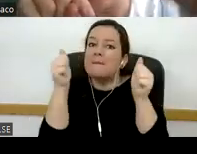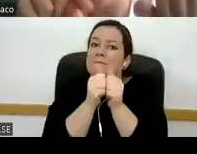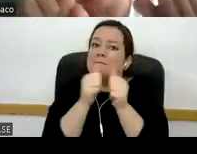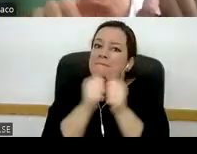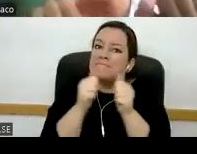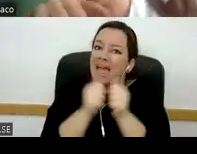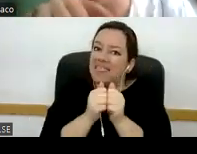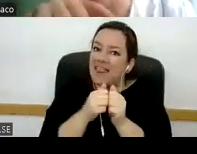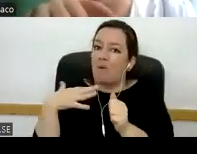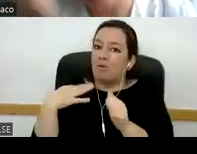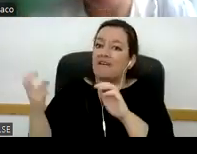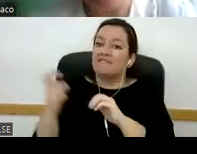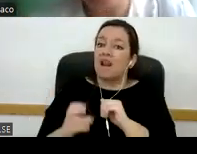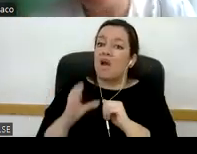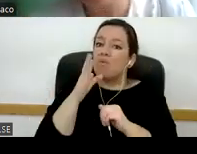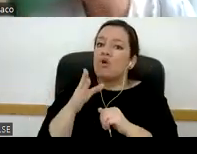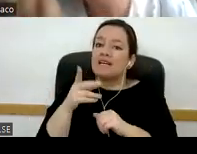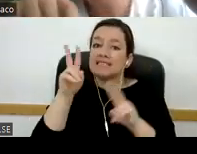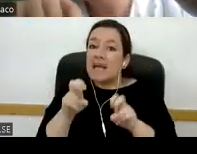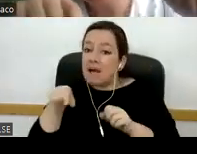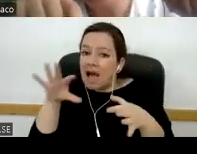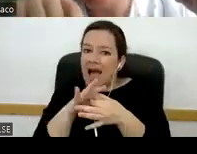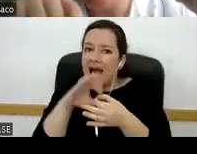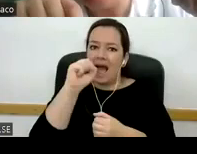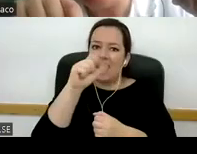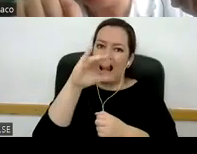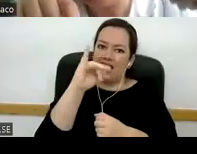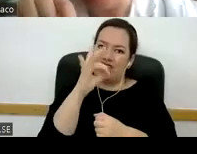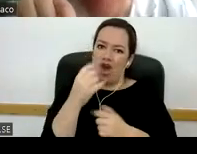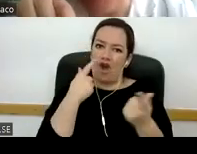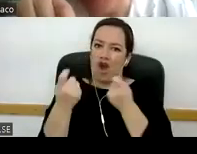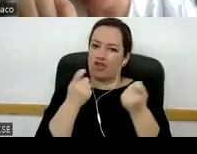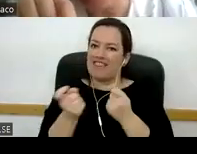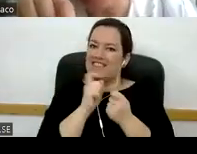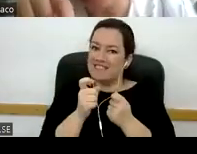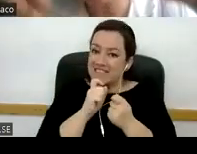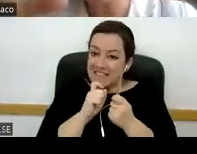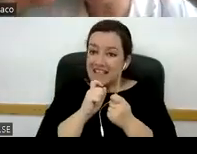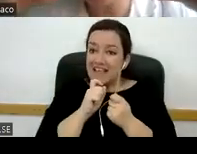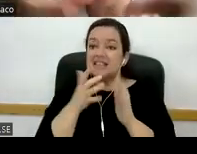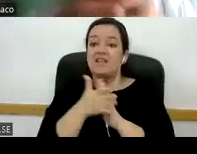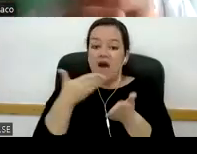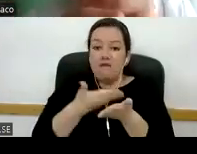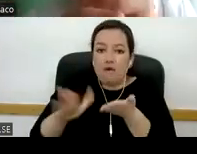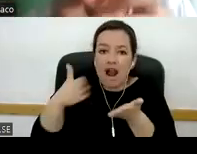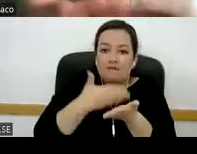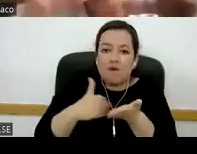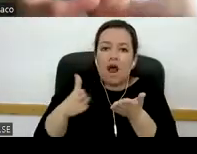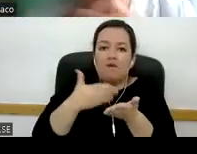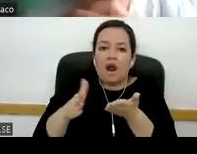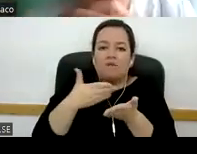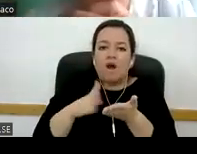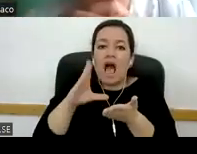de la regulación del metabolismo del calcio más que del sodio. Se elimina más calcio de la cuenta y consolida, o